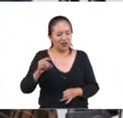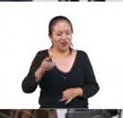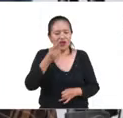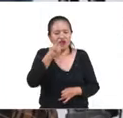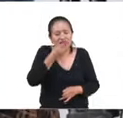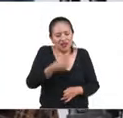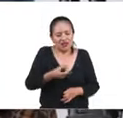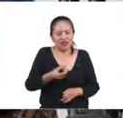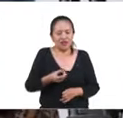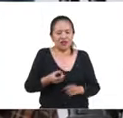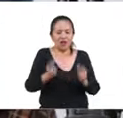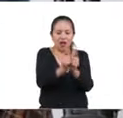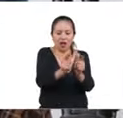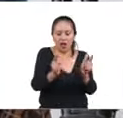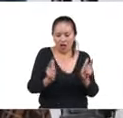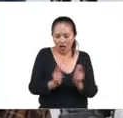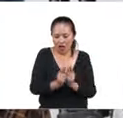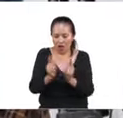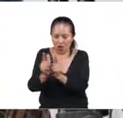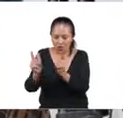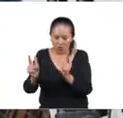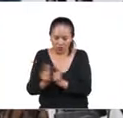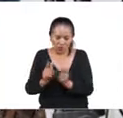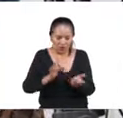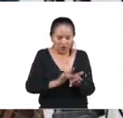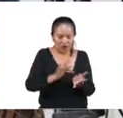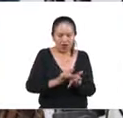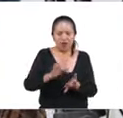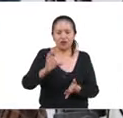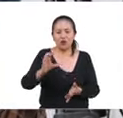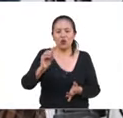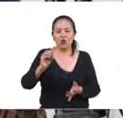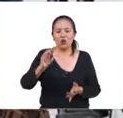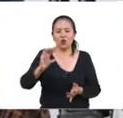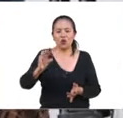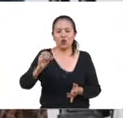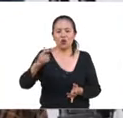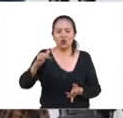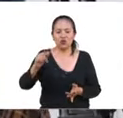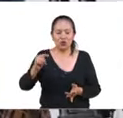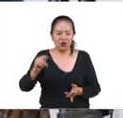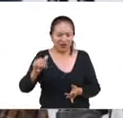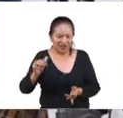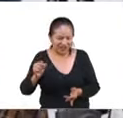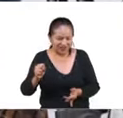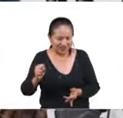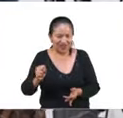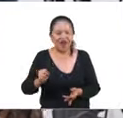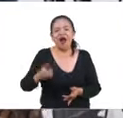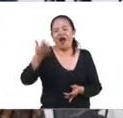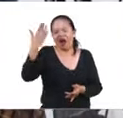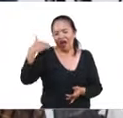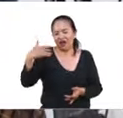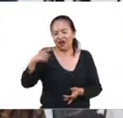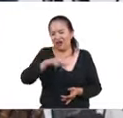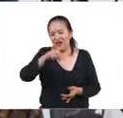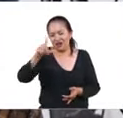de apoyo a las corcholatas presidenciales pues tendrán un peso marginal cuando sea la